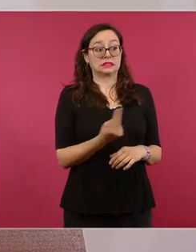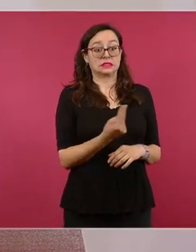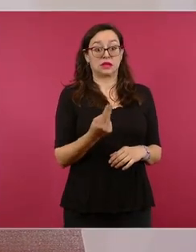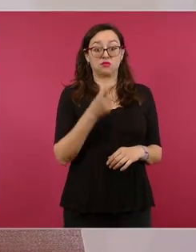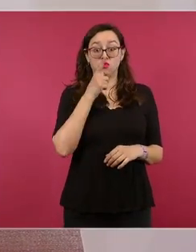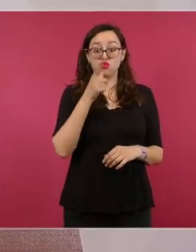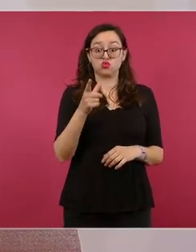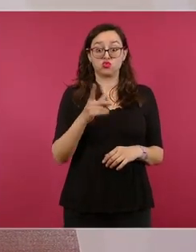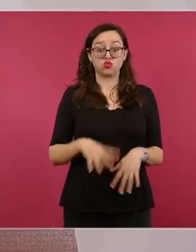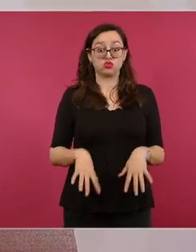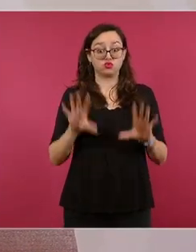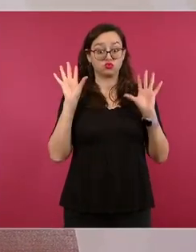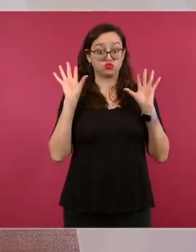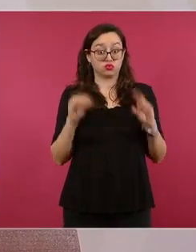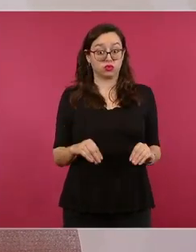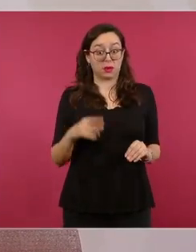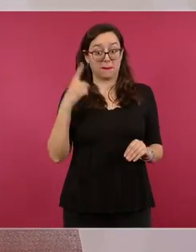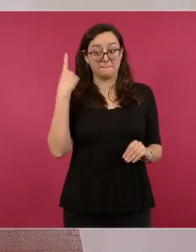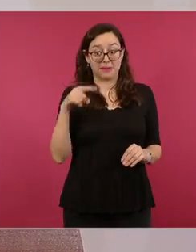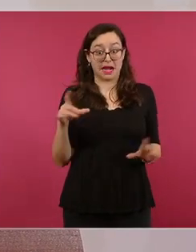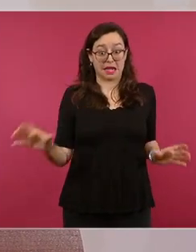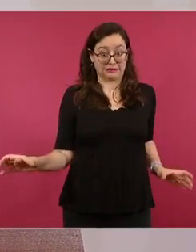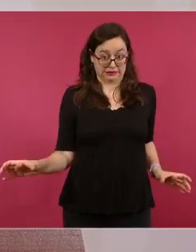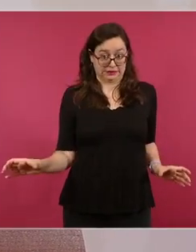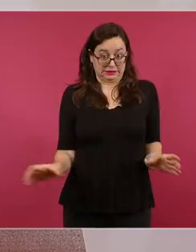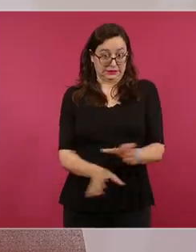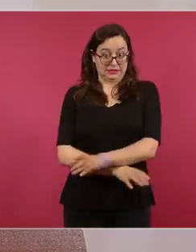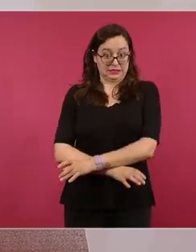Y tronó todos los transformadores.